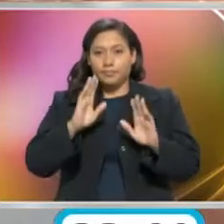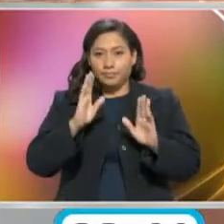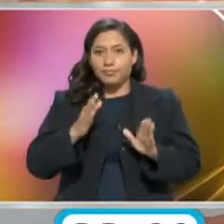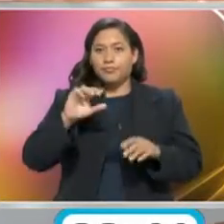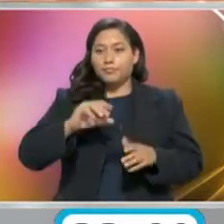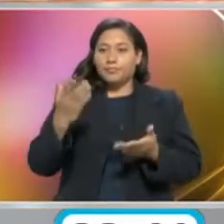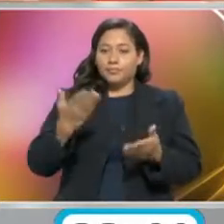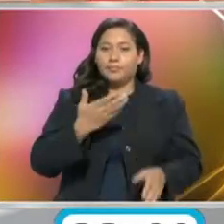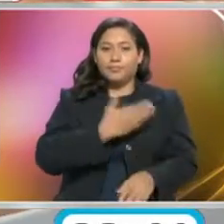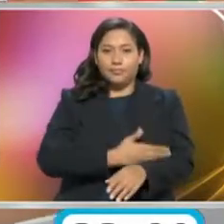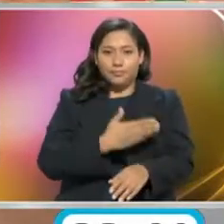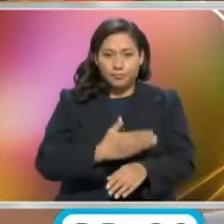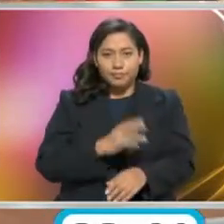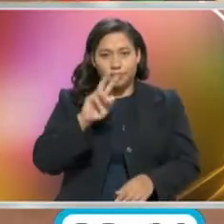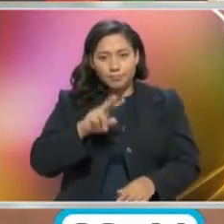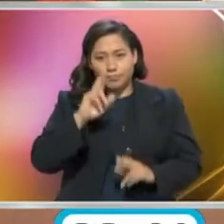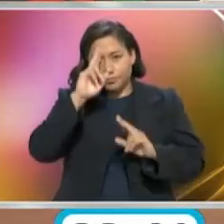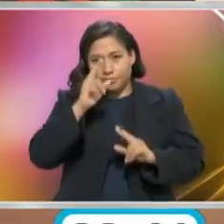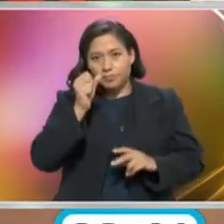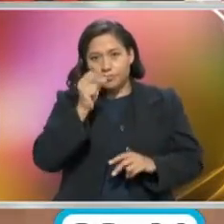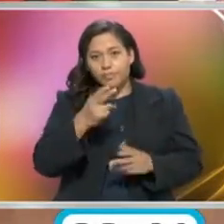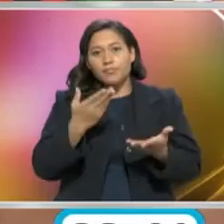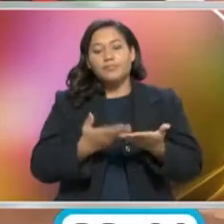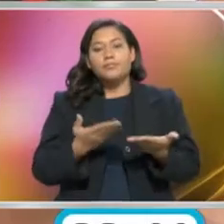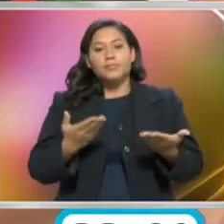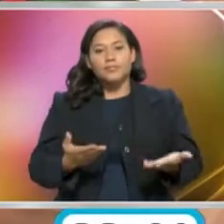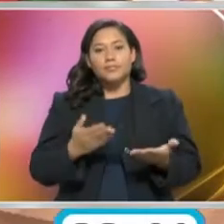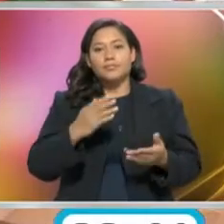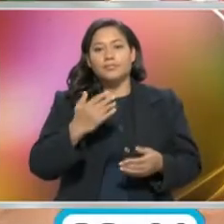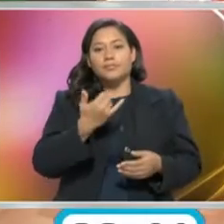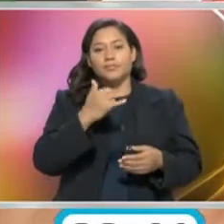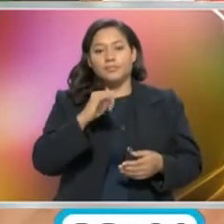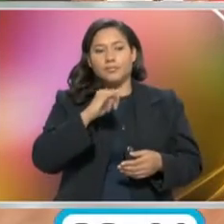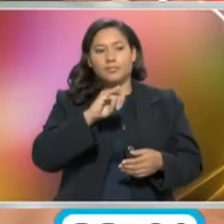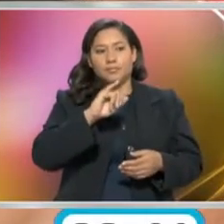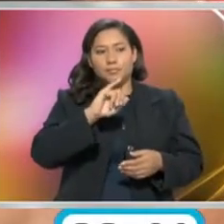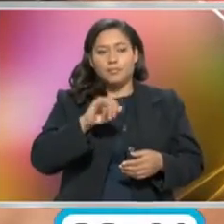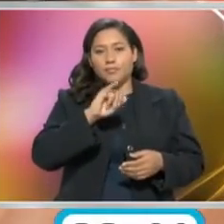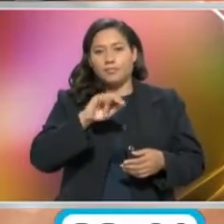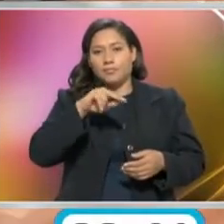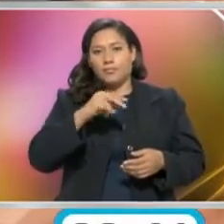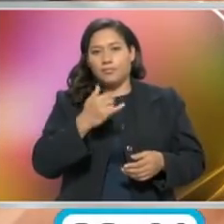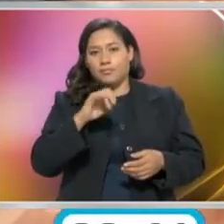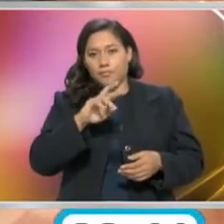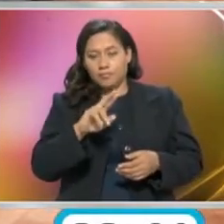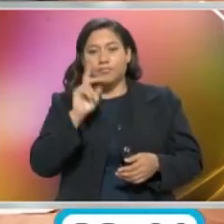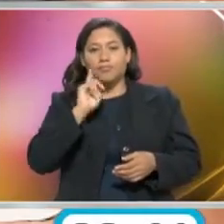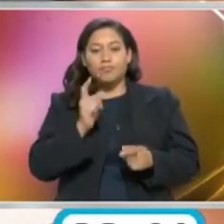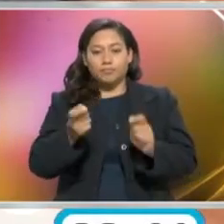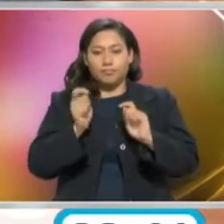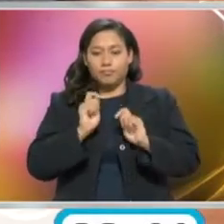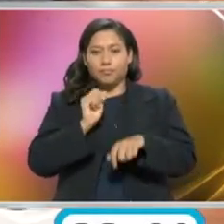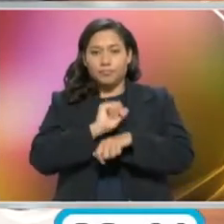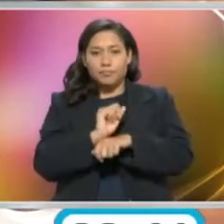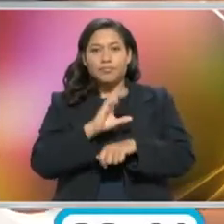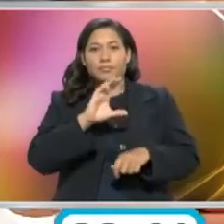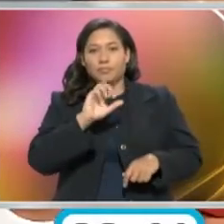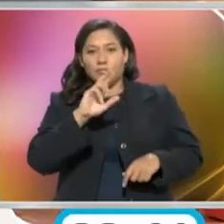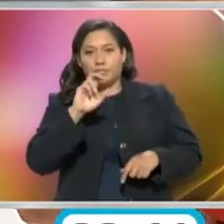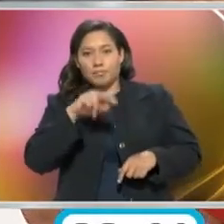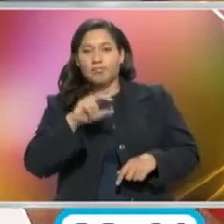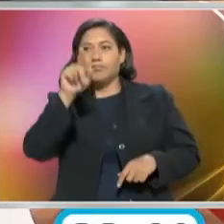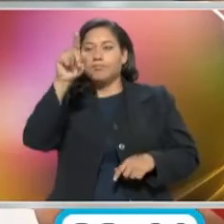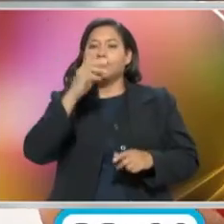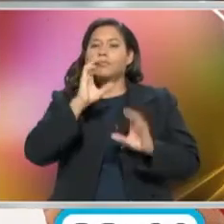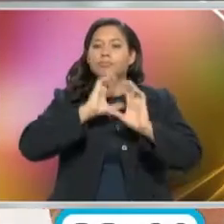Y el día de hoy nos acompañan y de verdad es un honor presentar Ginger Costa Jackson, quien pues hace el personaje de Carmen en la